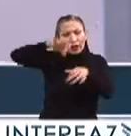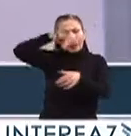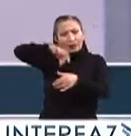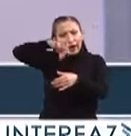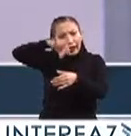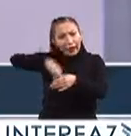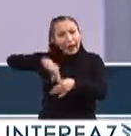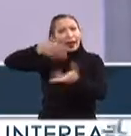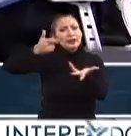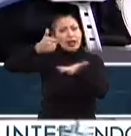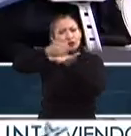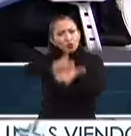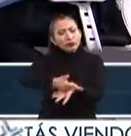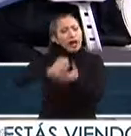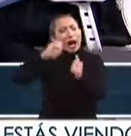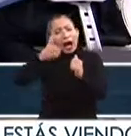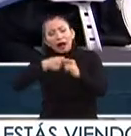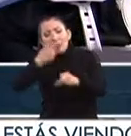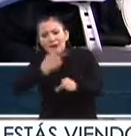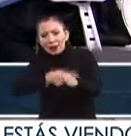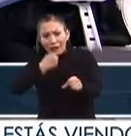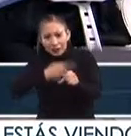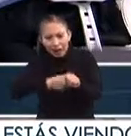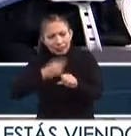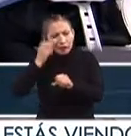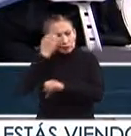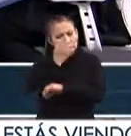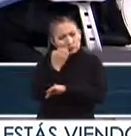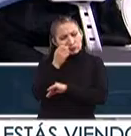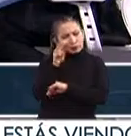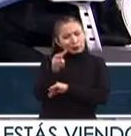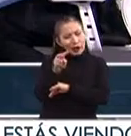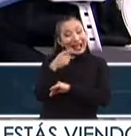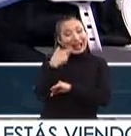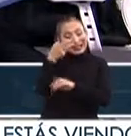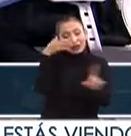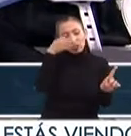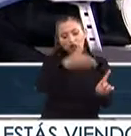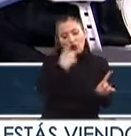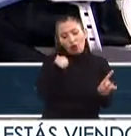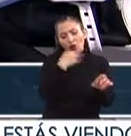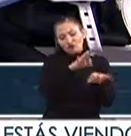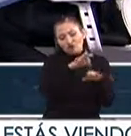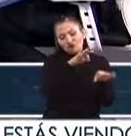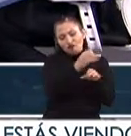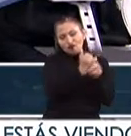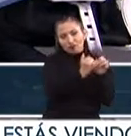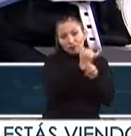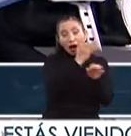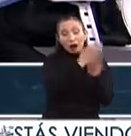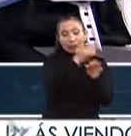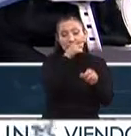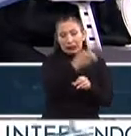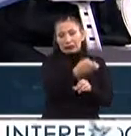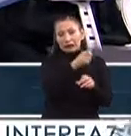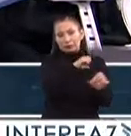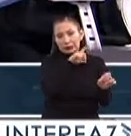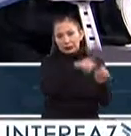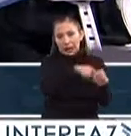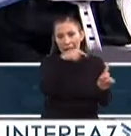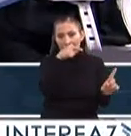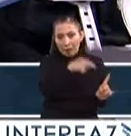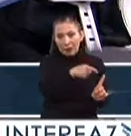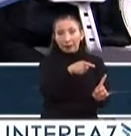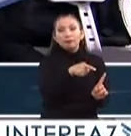para el remedio de ciertas enfermedades, y esa es justamente la línea que estoy trabajando ahora, esa